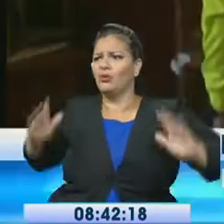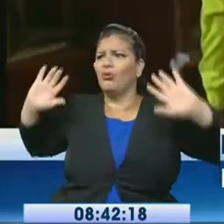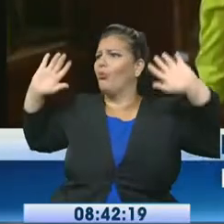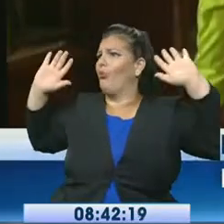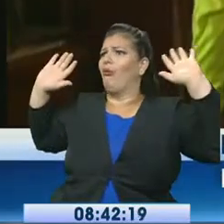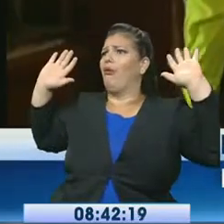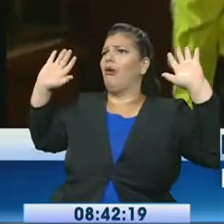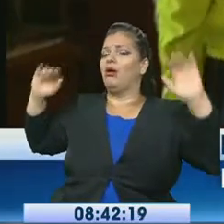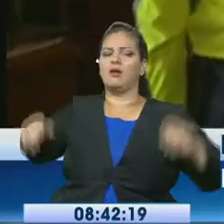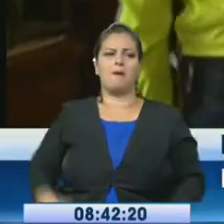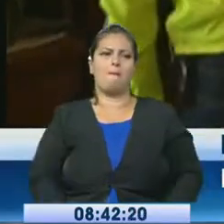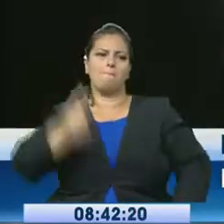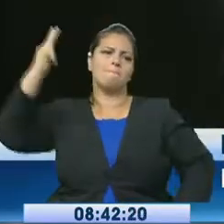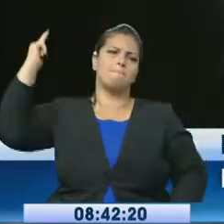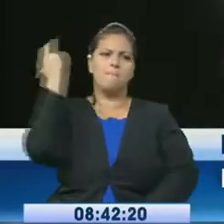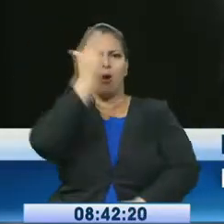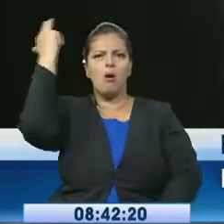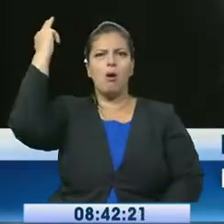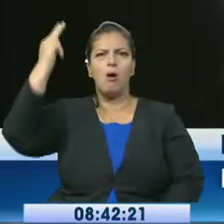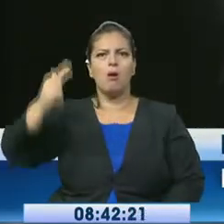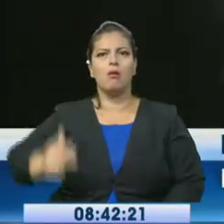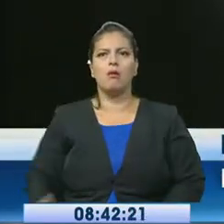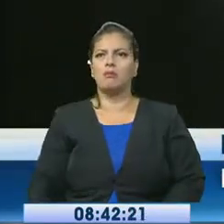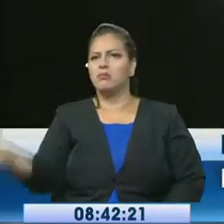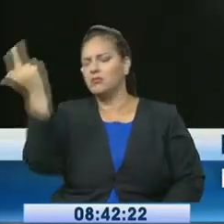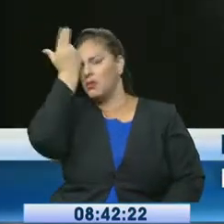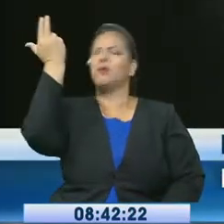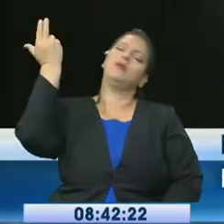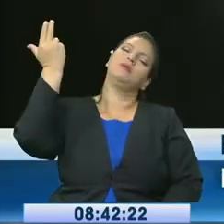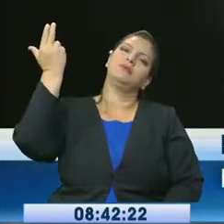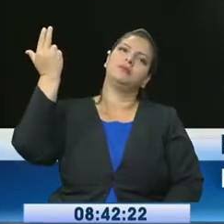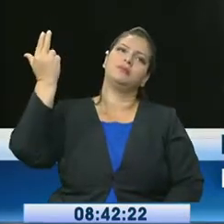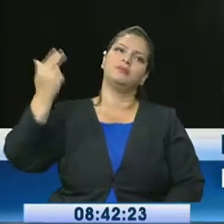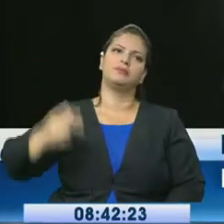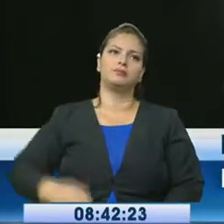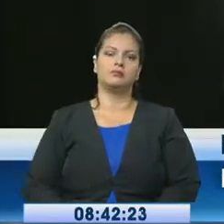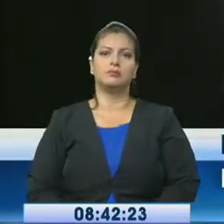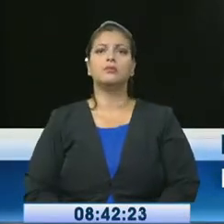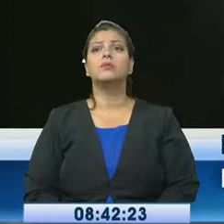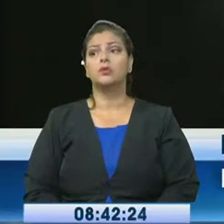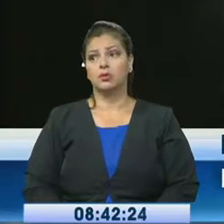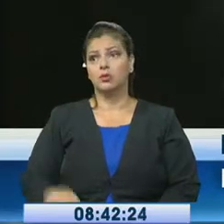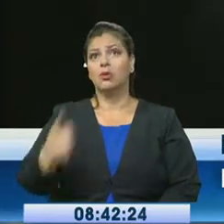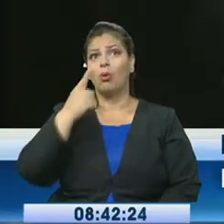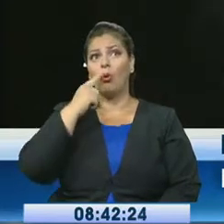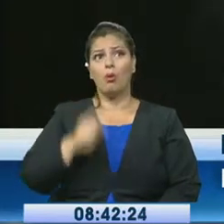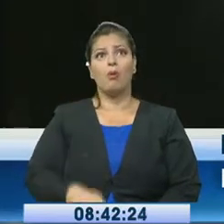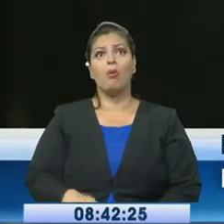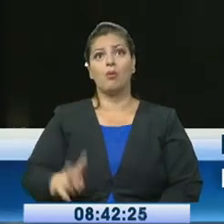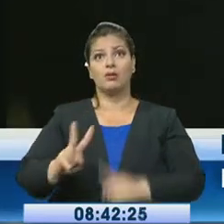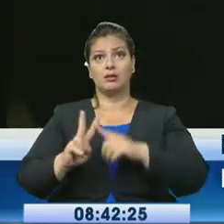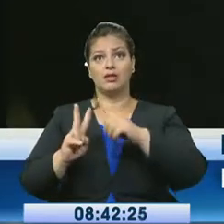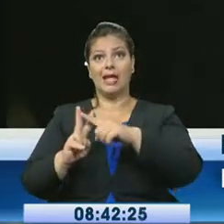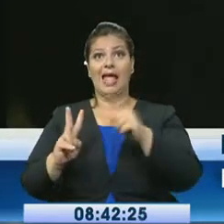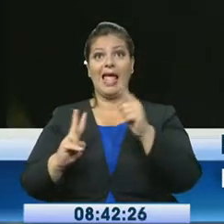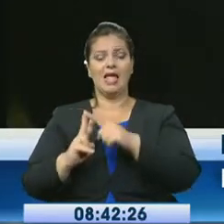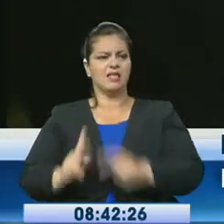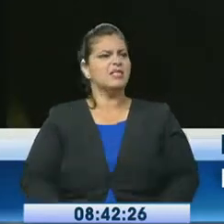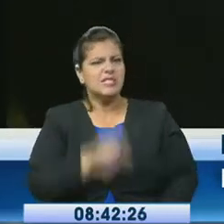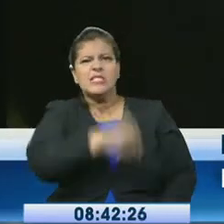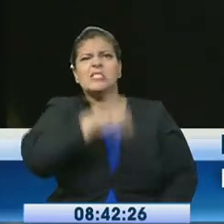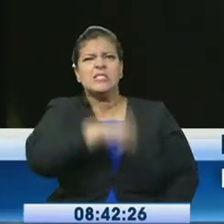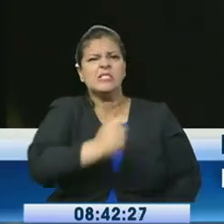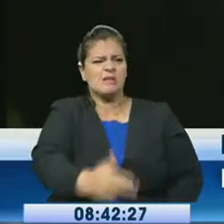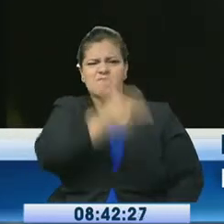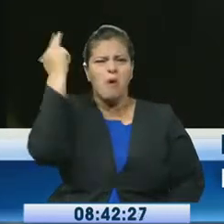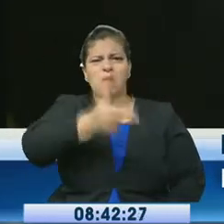los $5,000. Era hasta qué horas me disparan, porque esa otra persona era que me dispara. Recargaban el arma y me